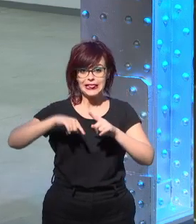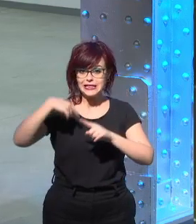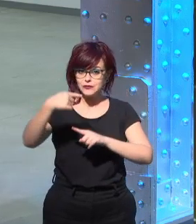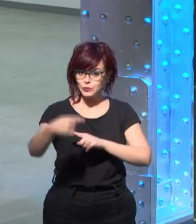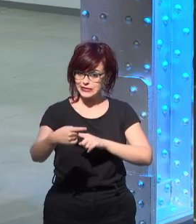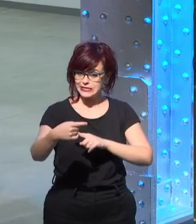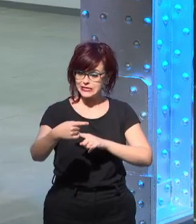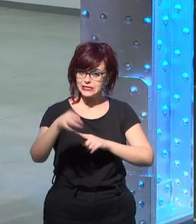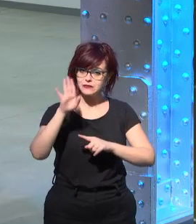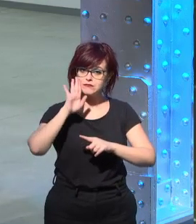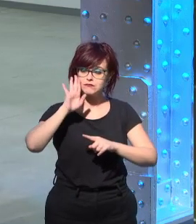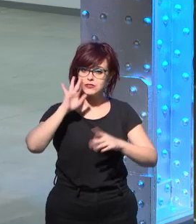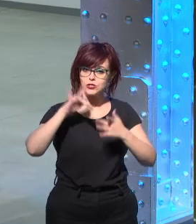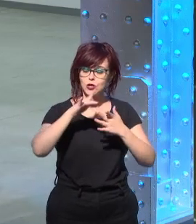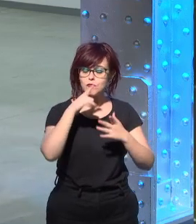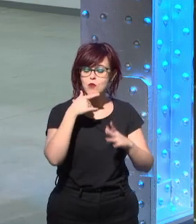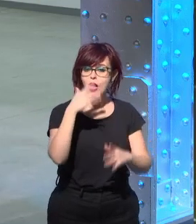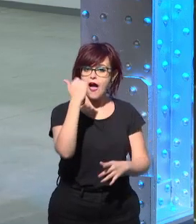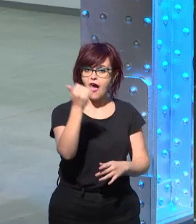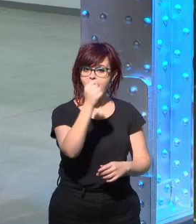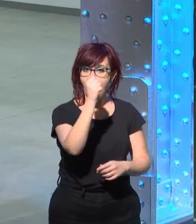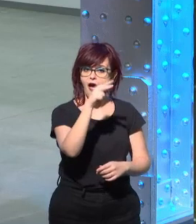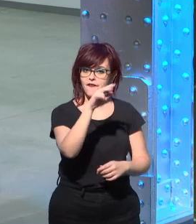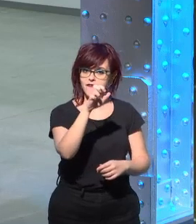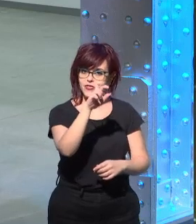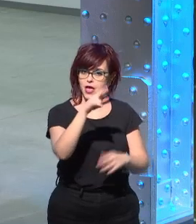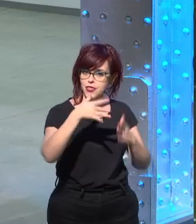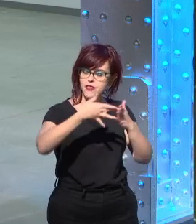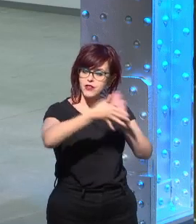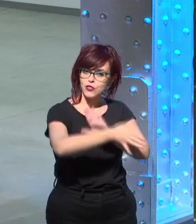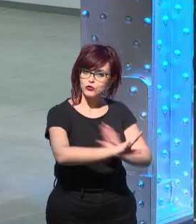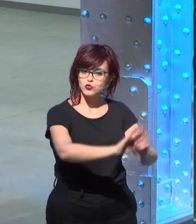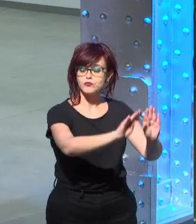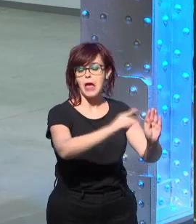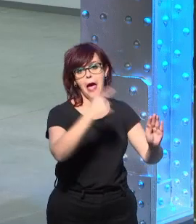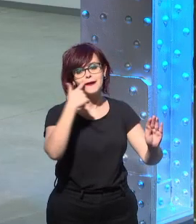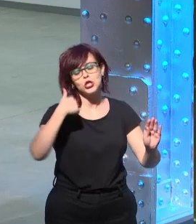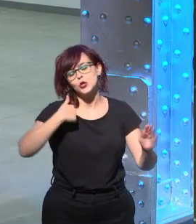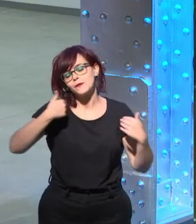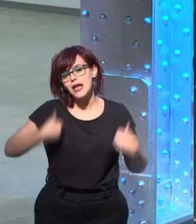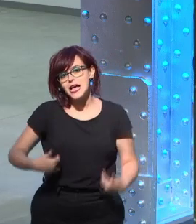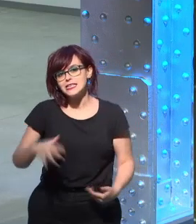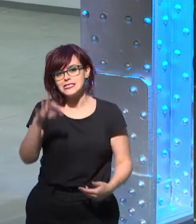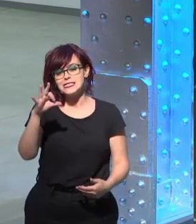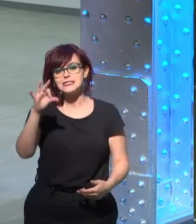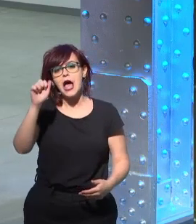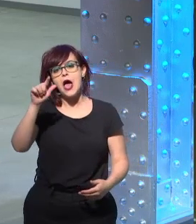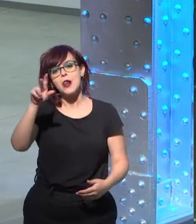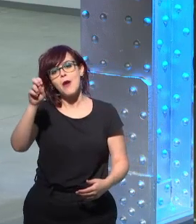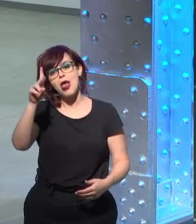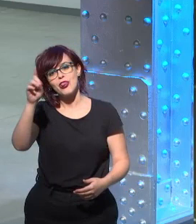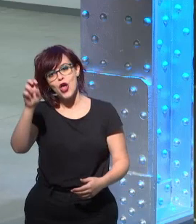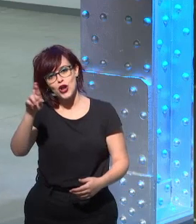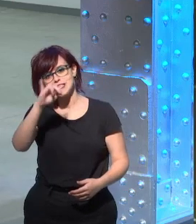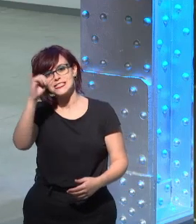de atender la definición de Javier, pues es evidente que no soy Salvador Sánchez Terán, tampoco tengo entre 16